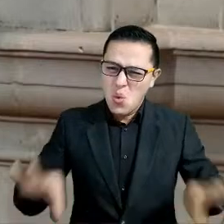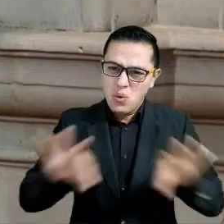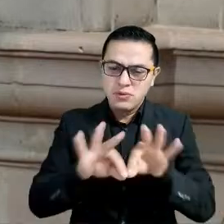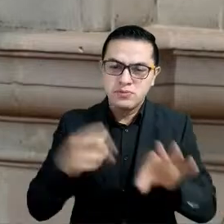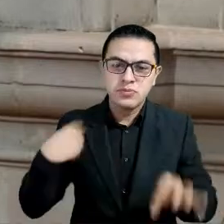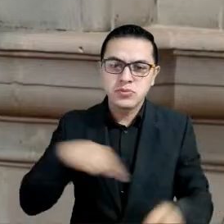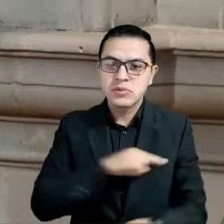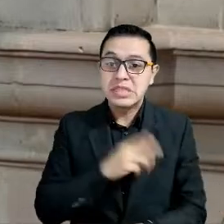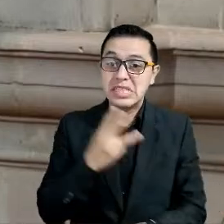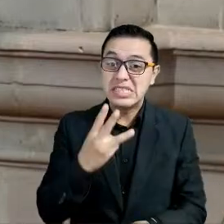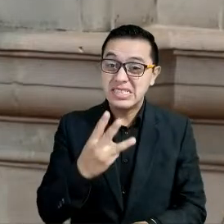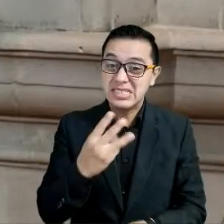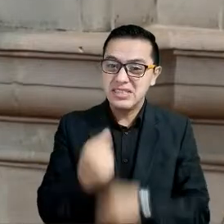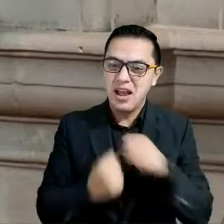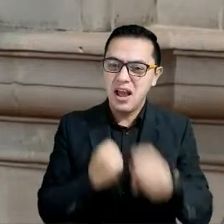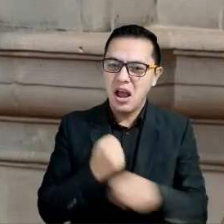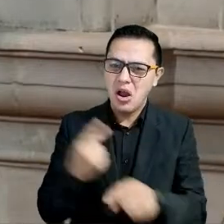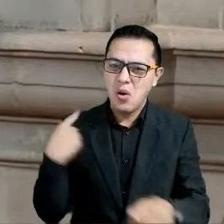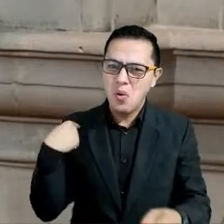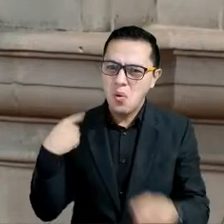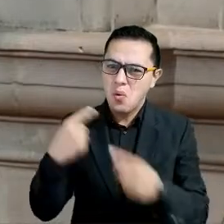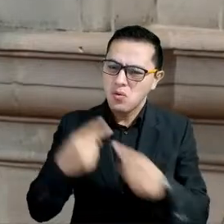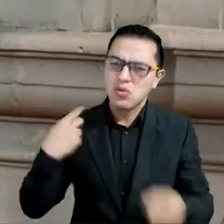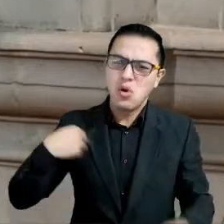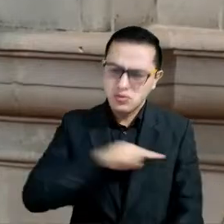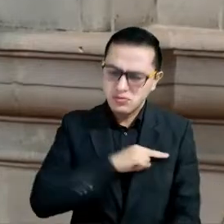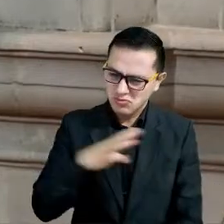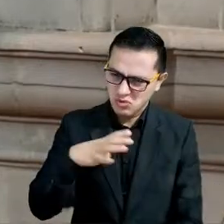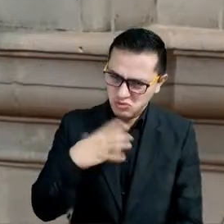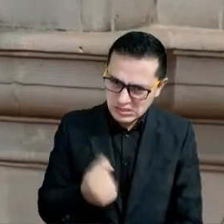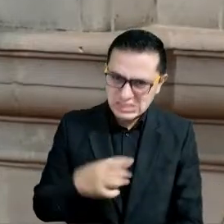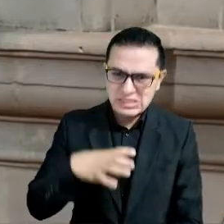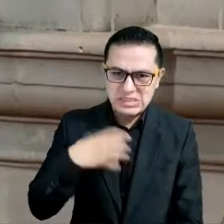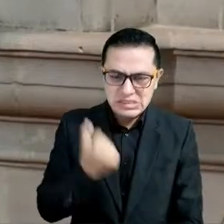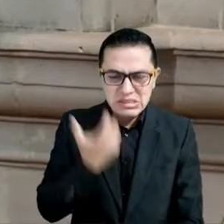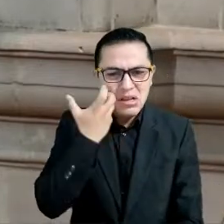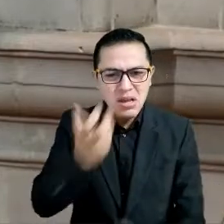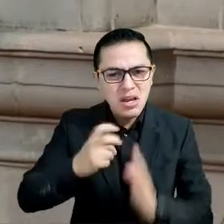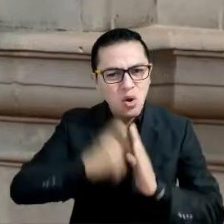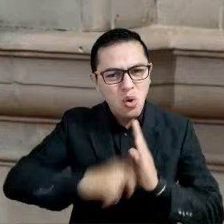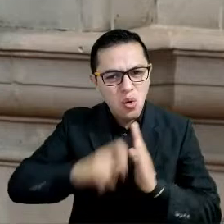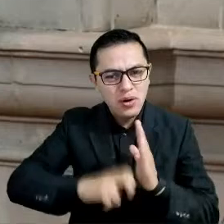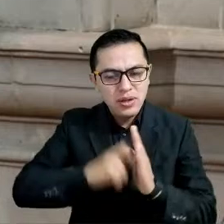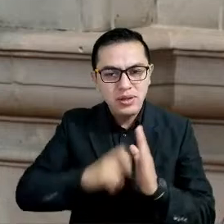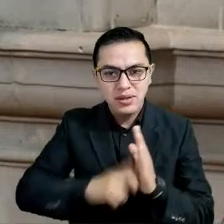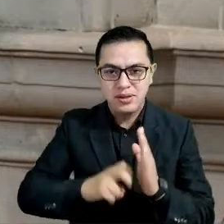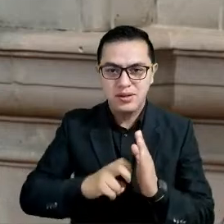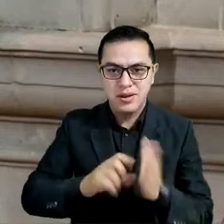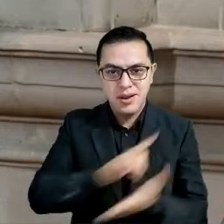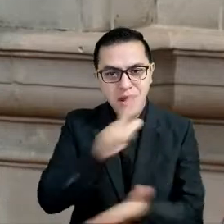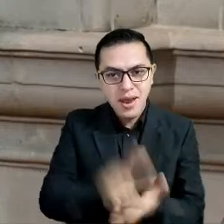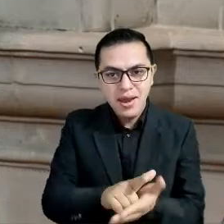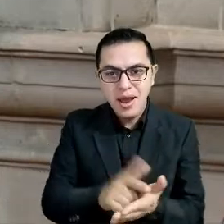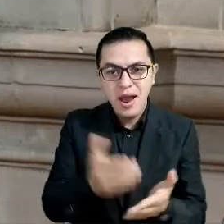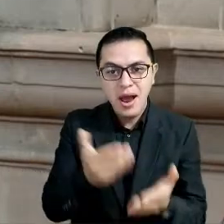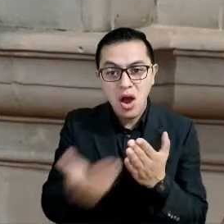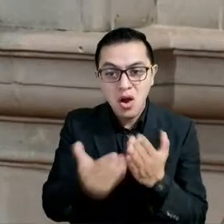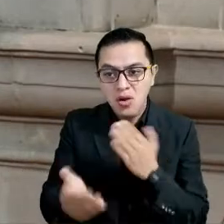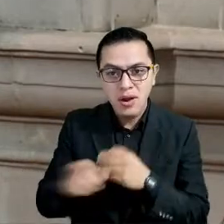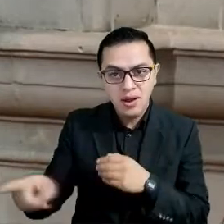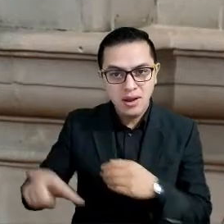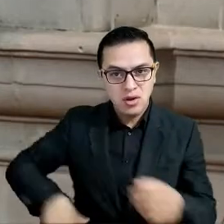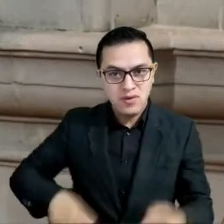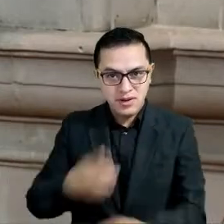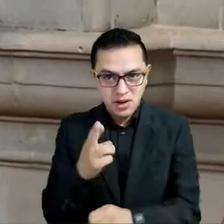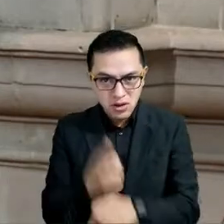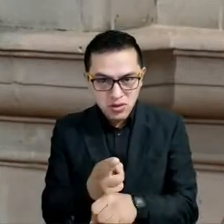lograr esto. Y esto se logró con la gobernadora, con la secretaria de finanzas, y lo debo de reconocer, que eso habla muy bien. No